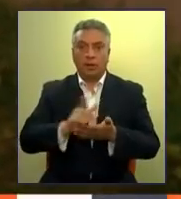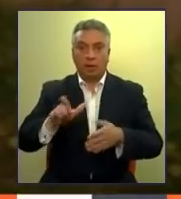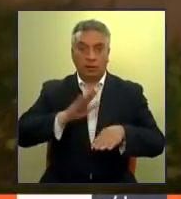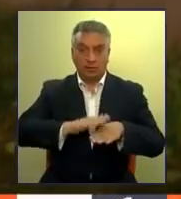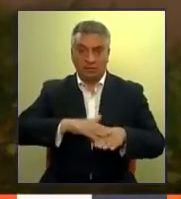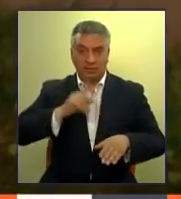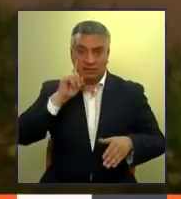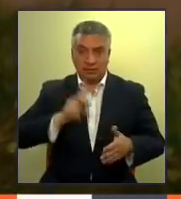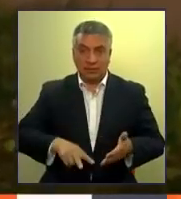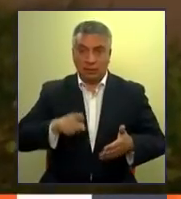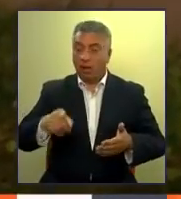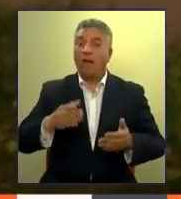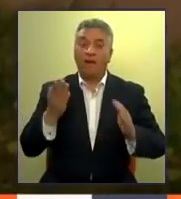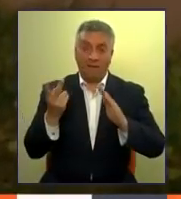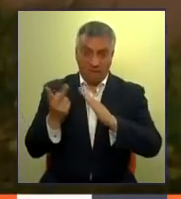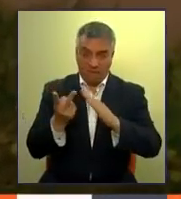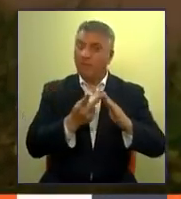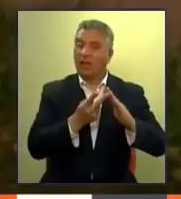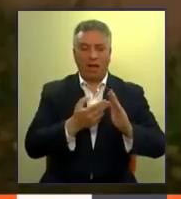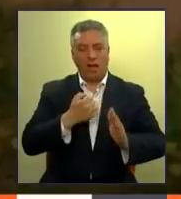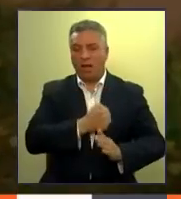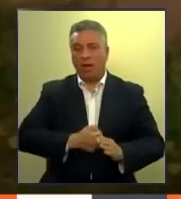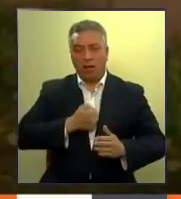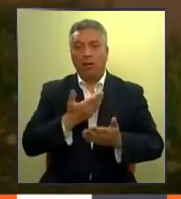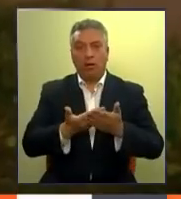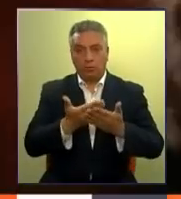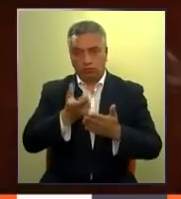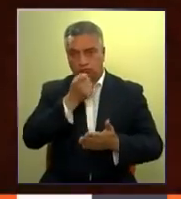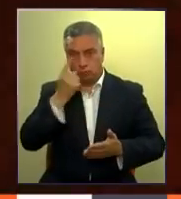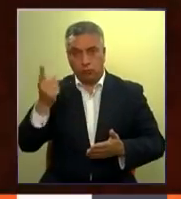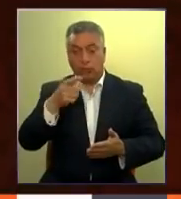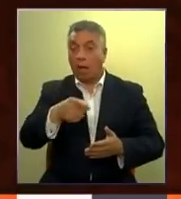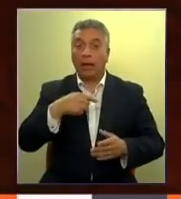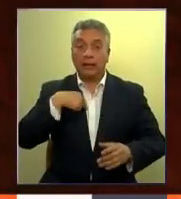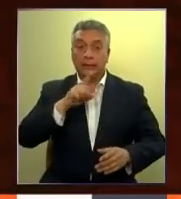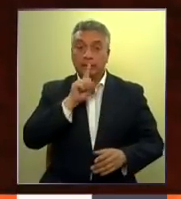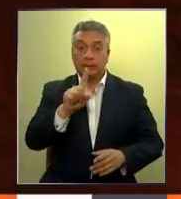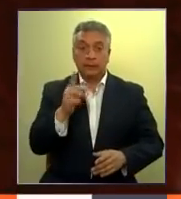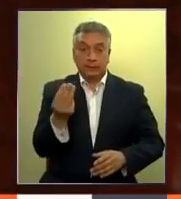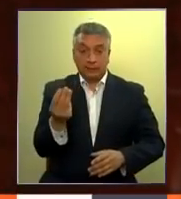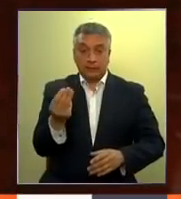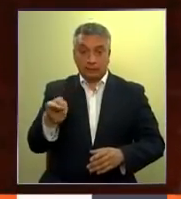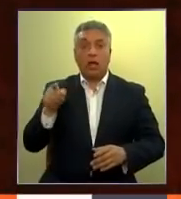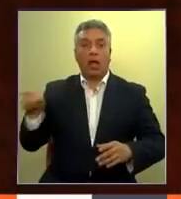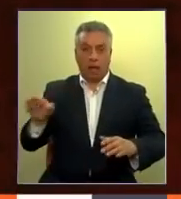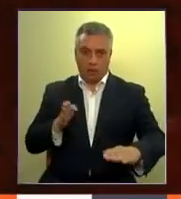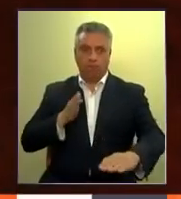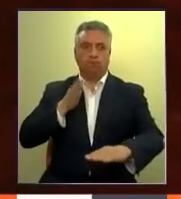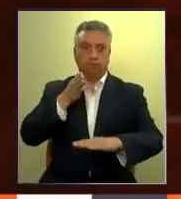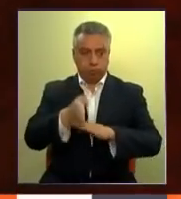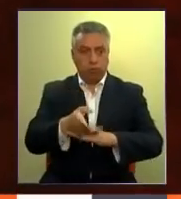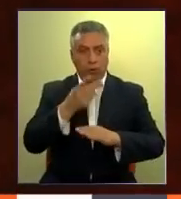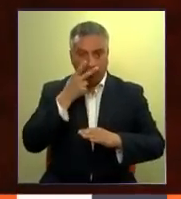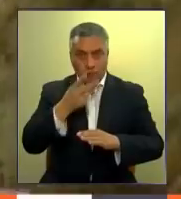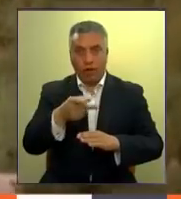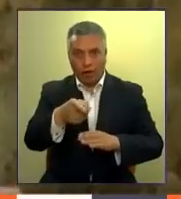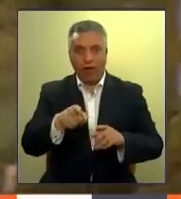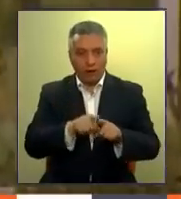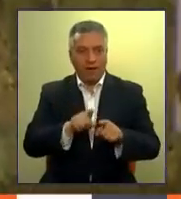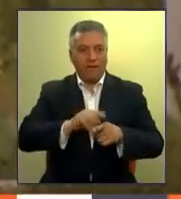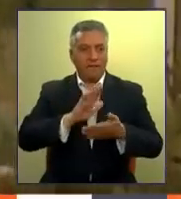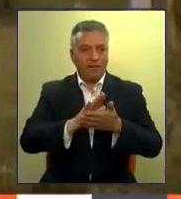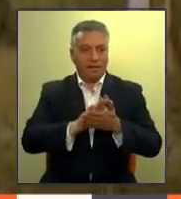vecinos denunciaran esta situación un equipo de teletrece asistió justo en el momento en que se desarrollaba a pleno otro festejo